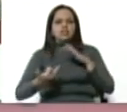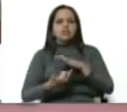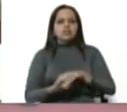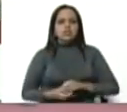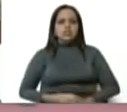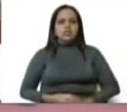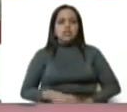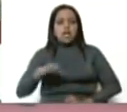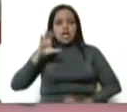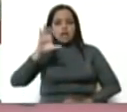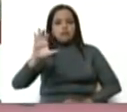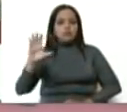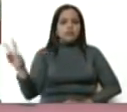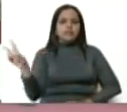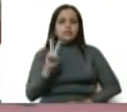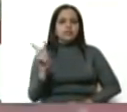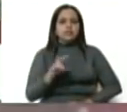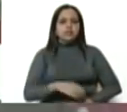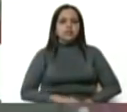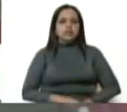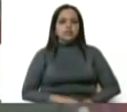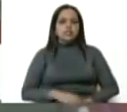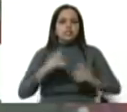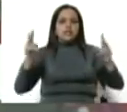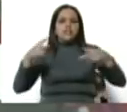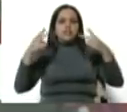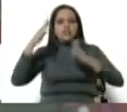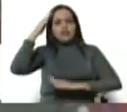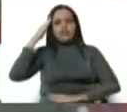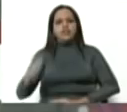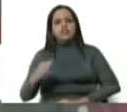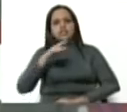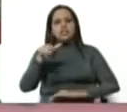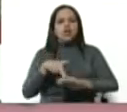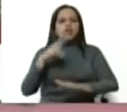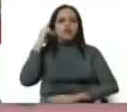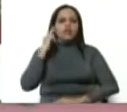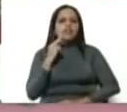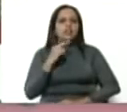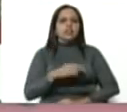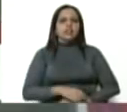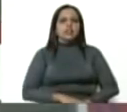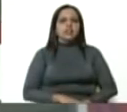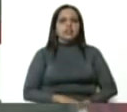de la República Bolivariana de Venezuela. ¡Que viva la Fuerza Armada Nacional Bolivariana!